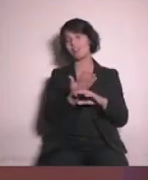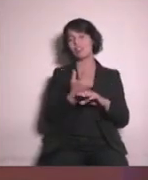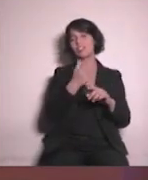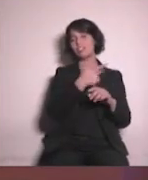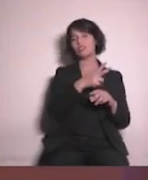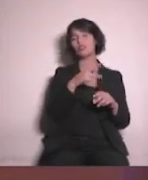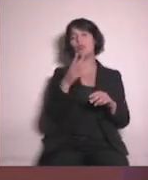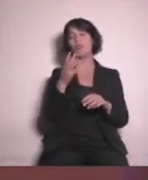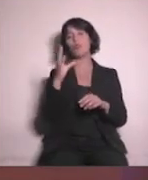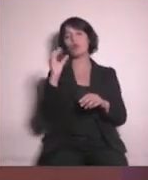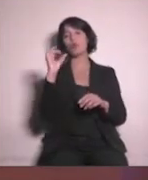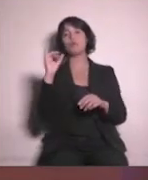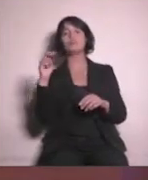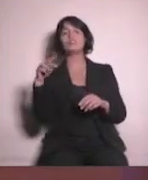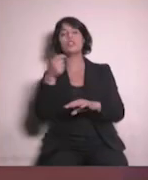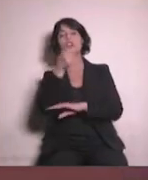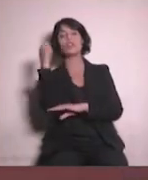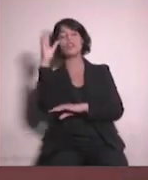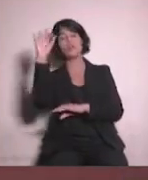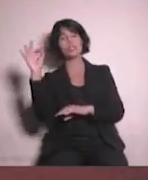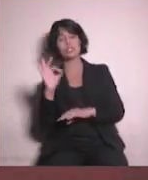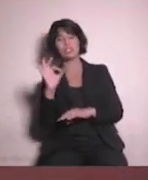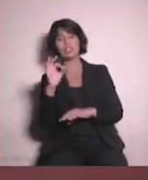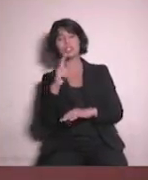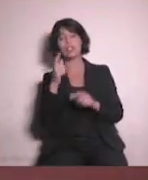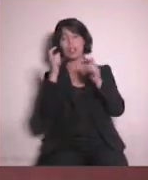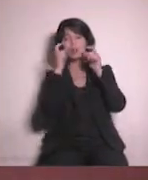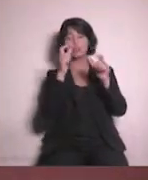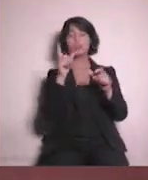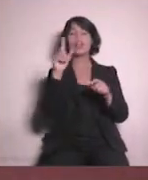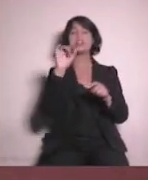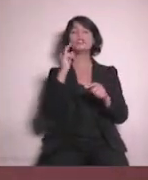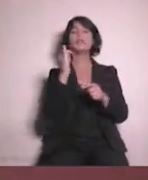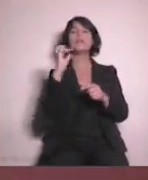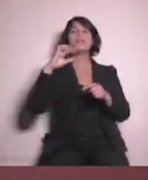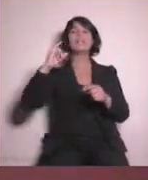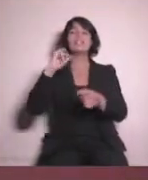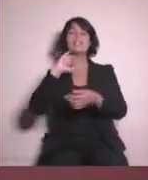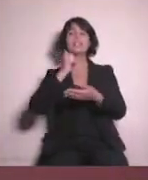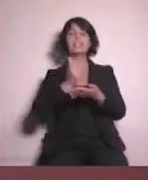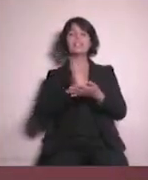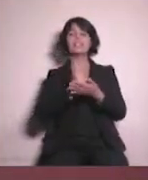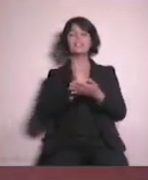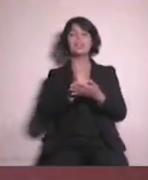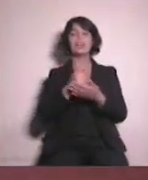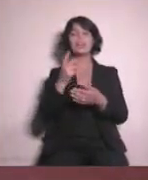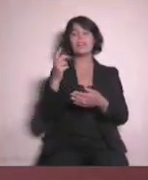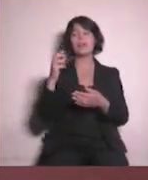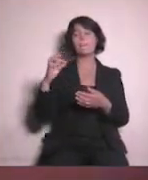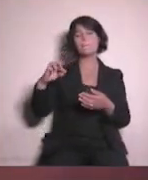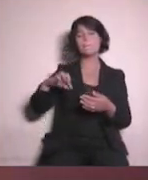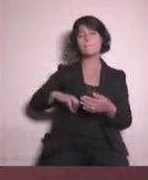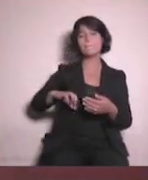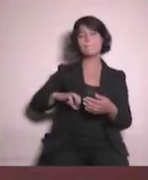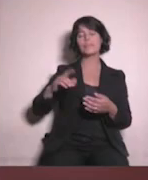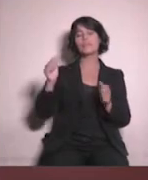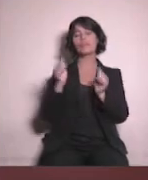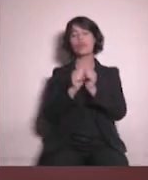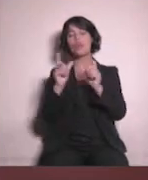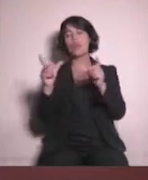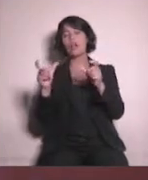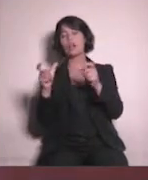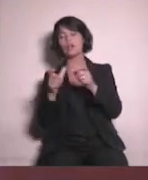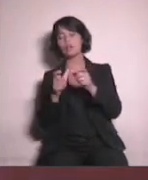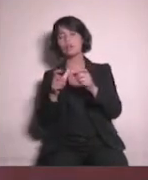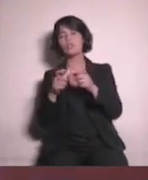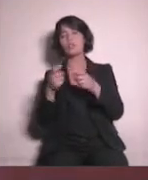regula la Superintendencia de Pensiones con la Comisión para